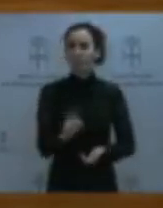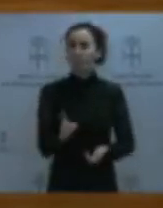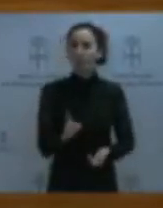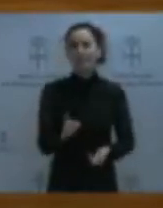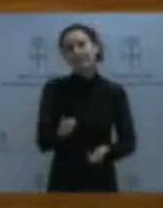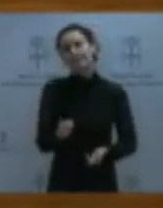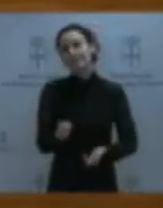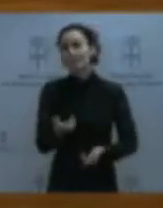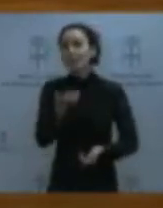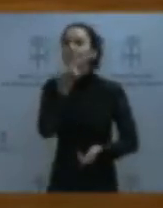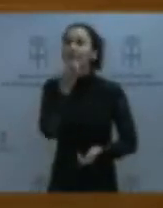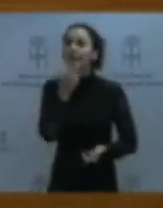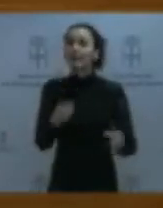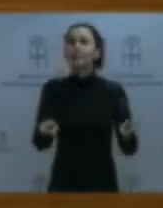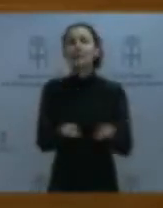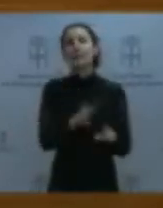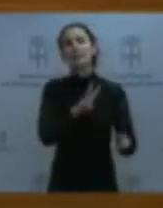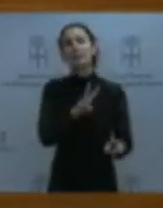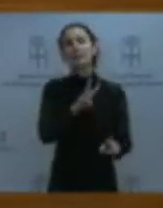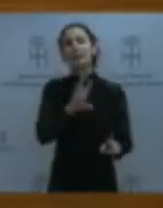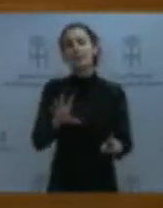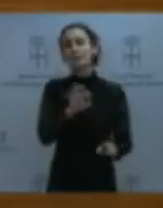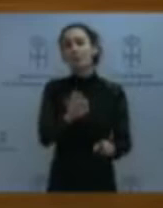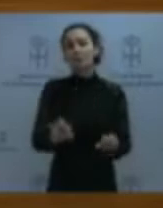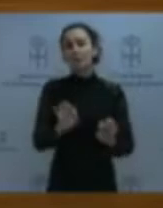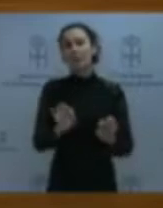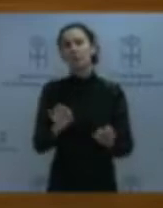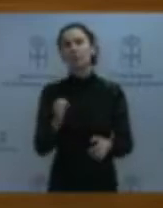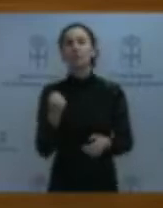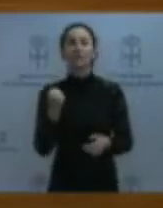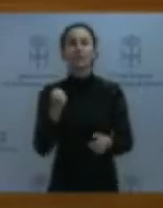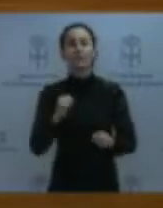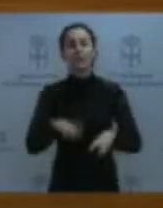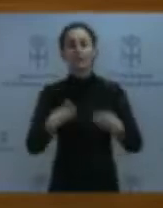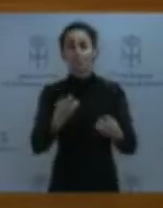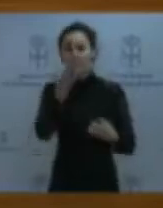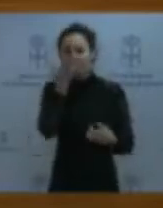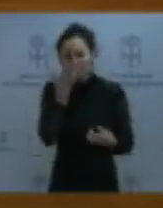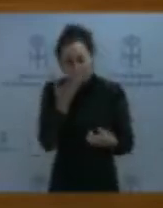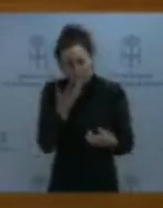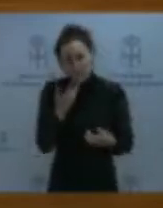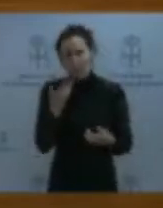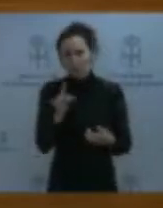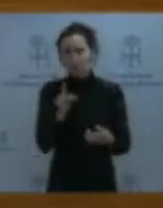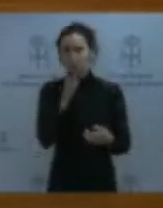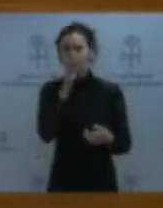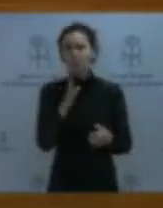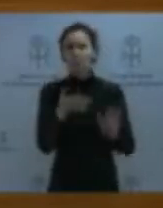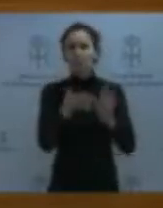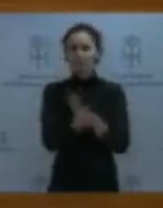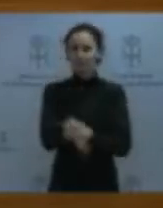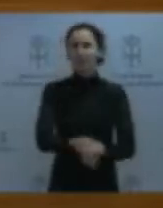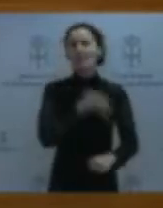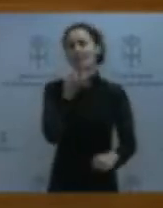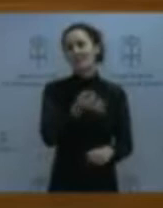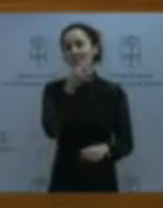ir pues al 35%, no sé qué, de renovables, que me gustaría. A todos nos gustaría. Ese es un discurso que vende en la calle. Claro, todo el